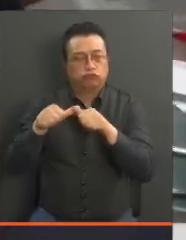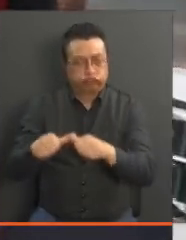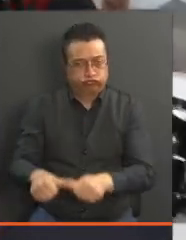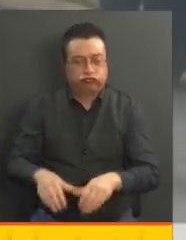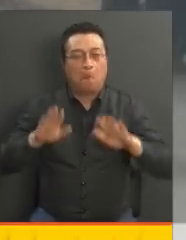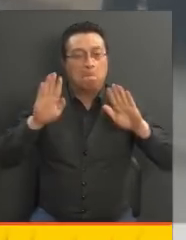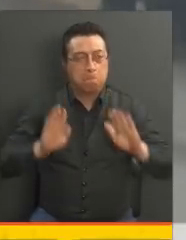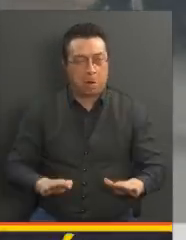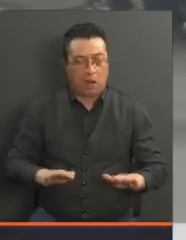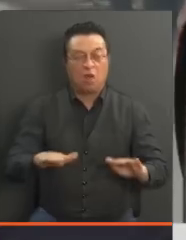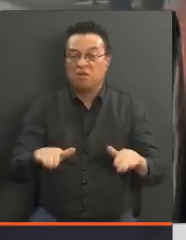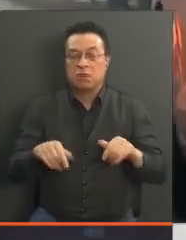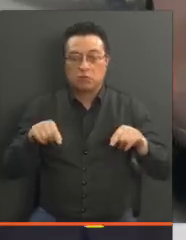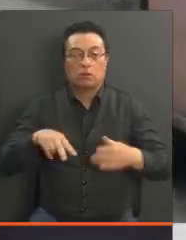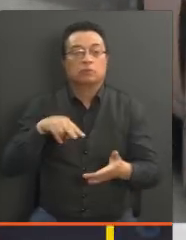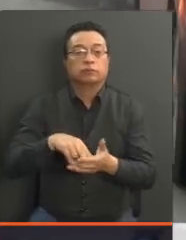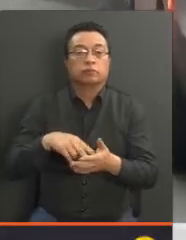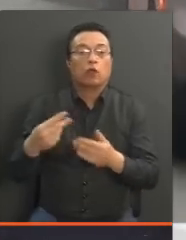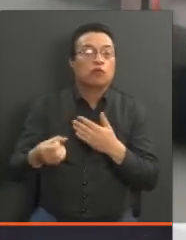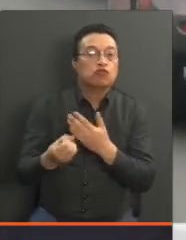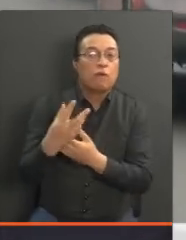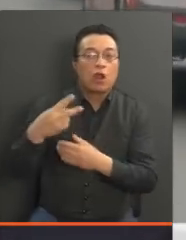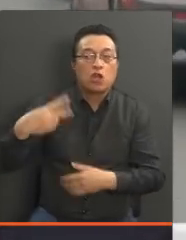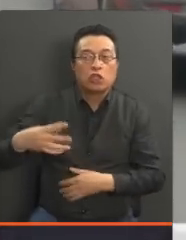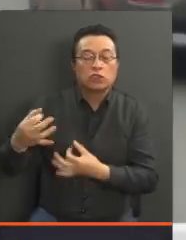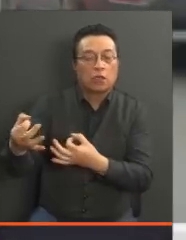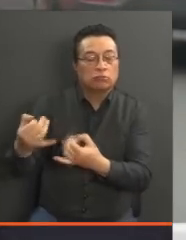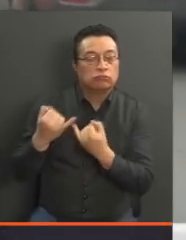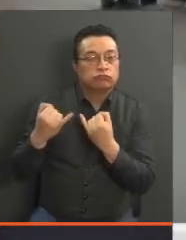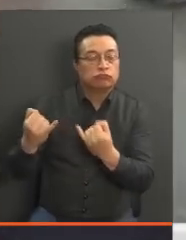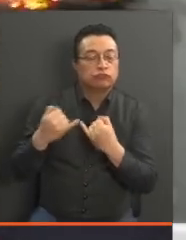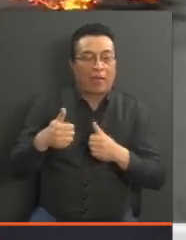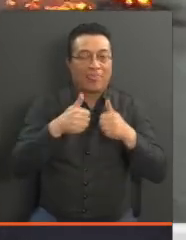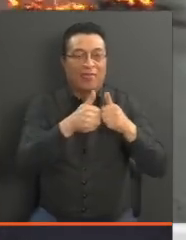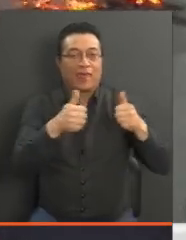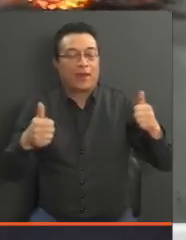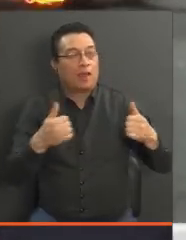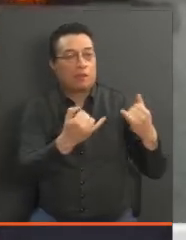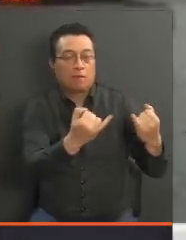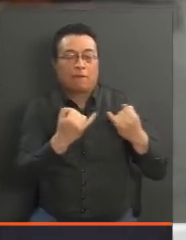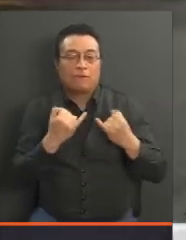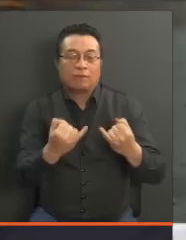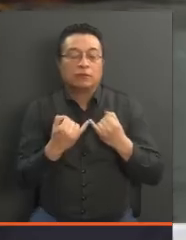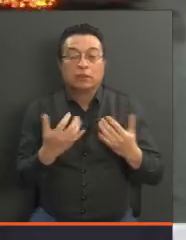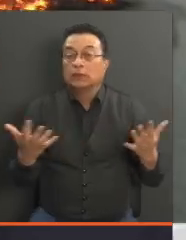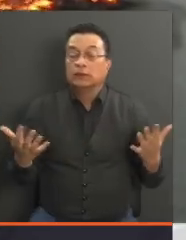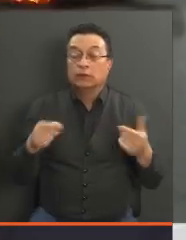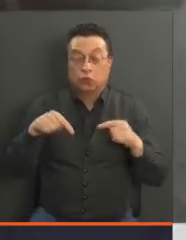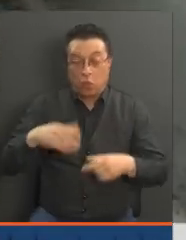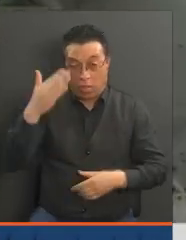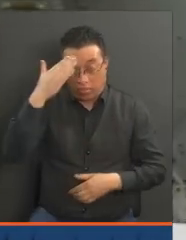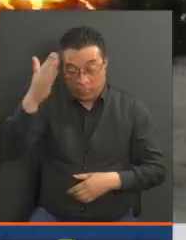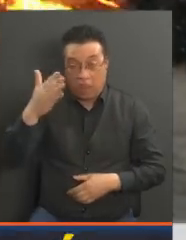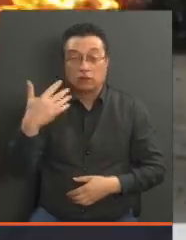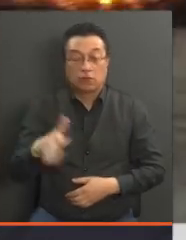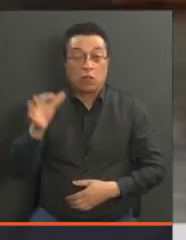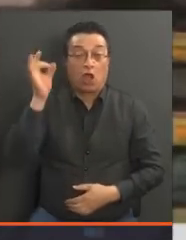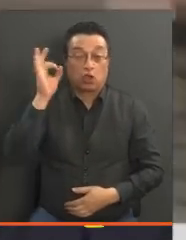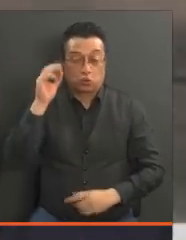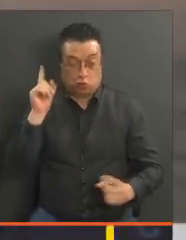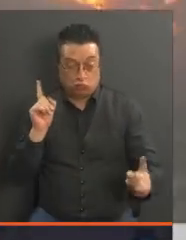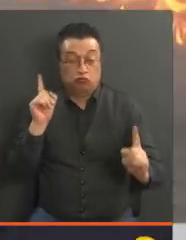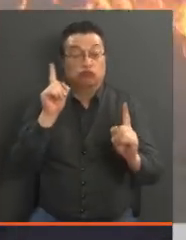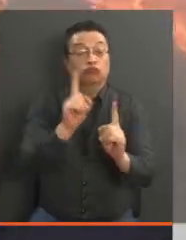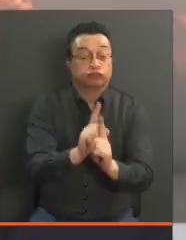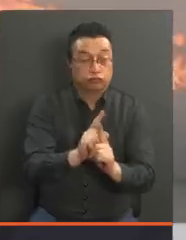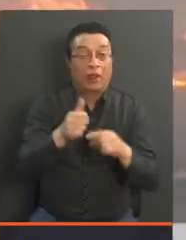paralizados a la espera de las novedades que les puedan entregar sus dirigentes, luego que durante esta jornada fracasara una reunión que iban a sostener